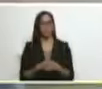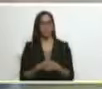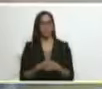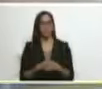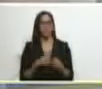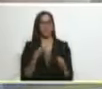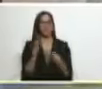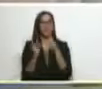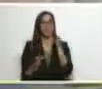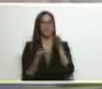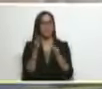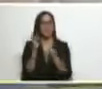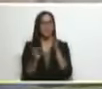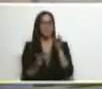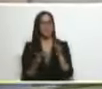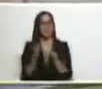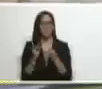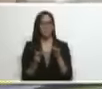explicados.